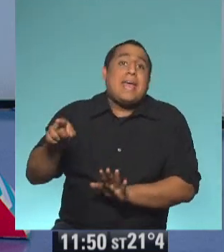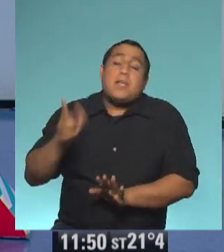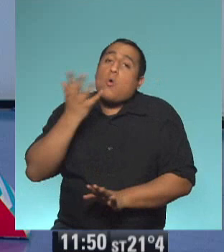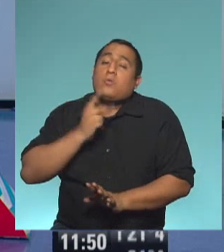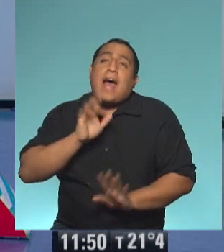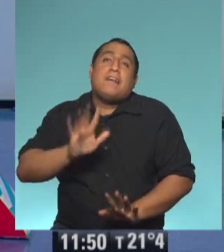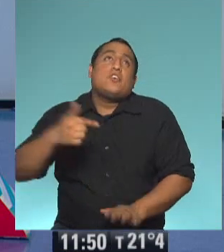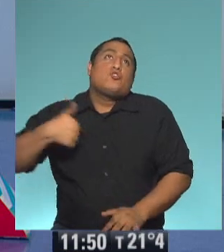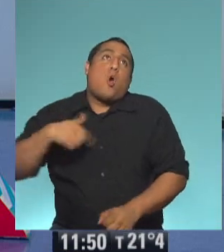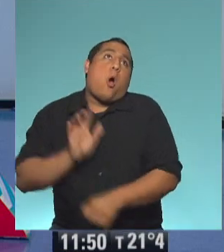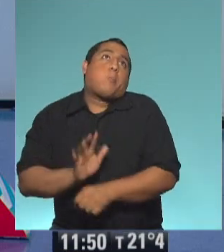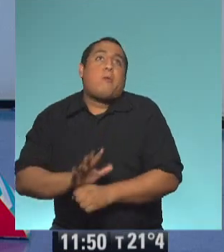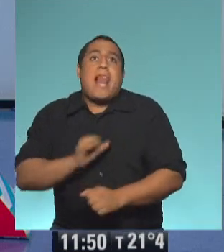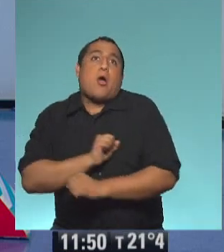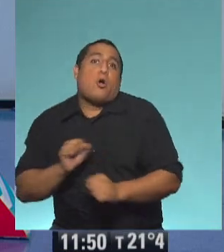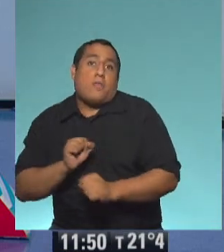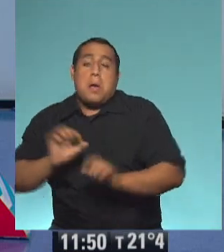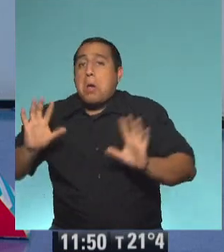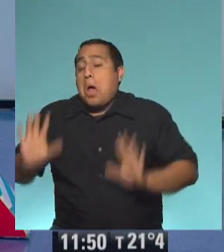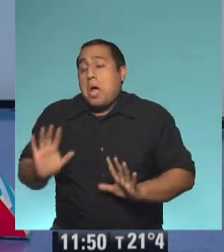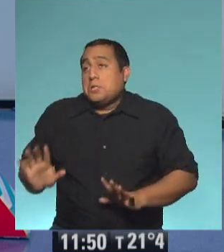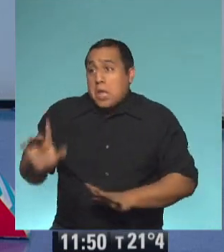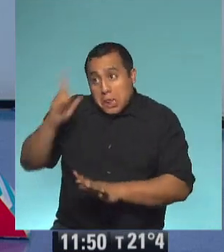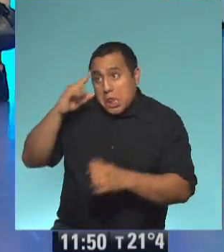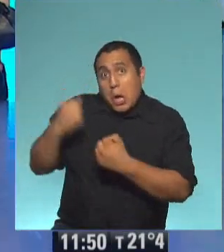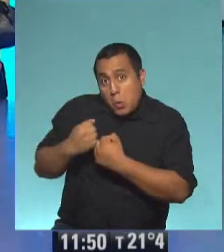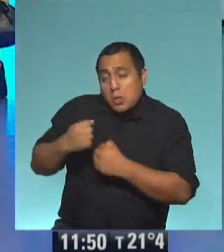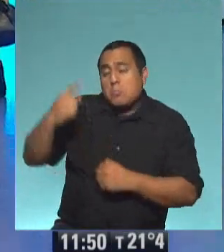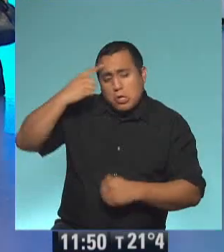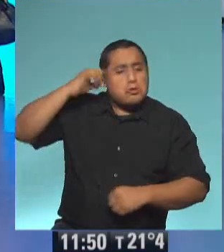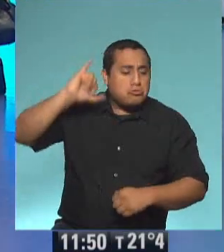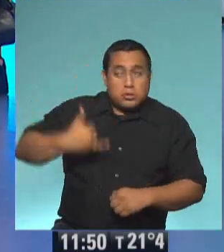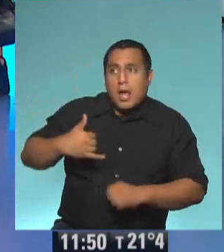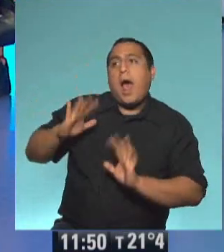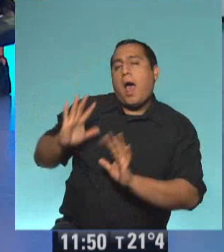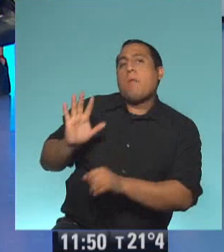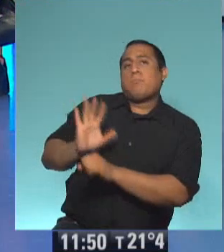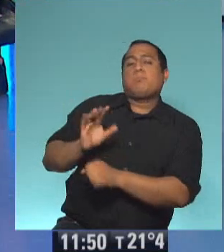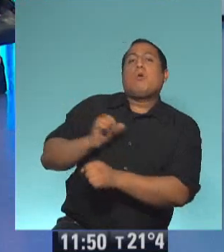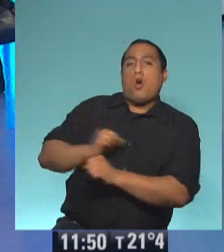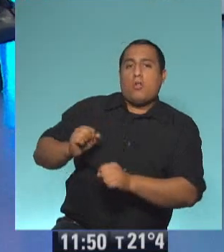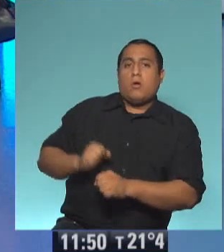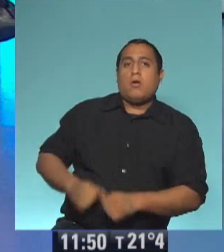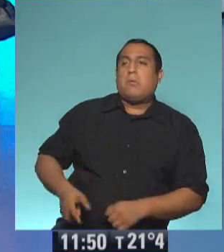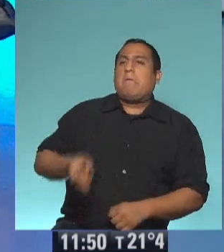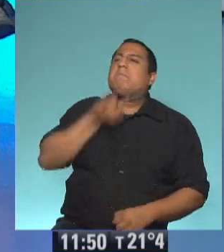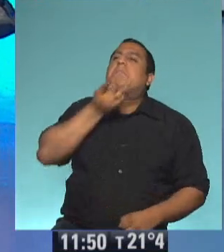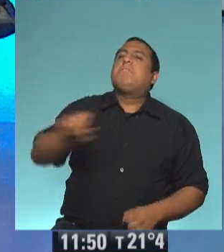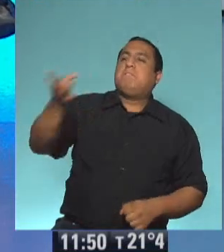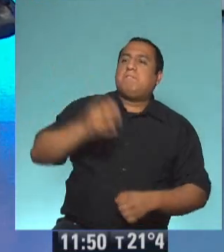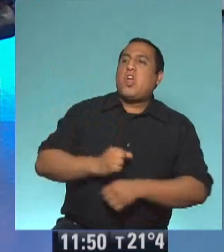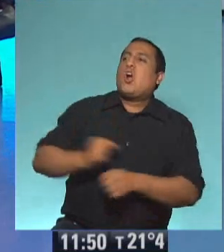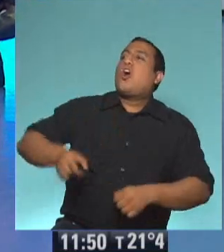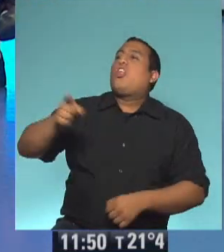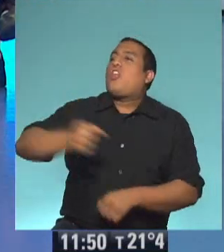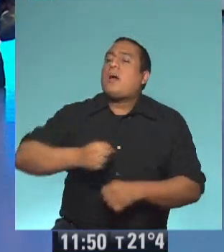así, era como un sobrenombre, tenía consentimiento, entonces desde ese lugar la nombramos, no desde un lugar peyorativo ni haciendo alguna